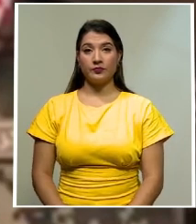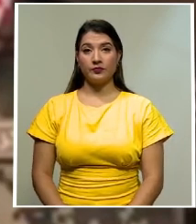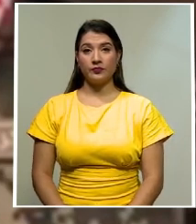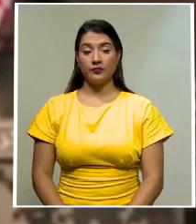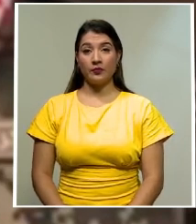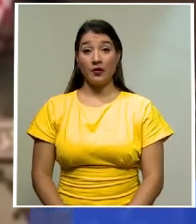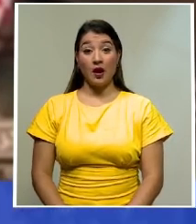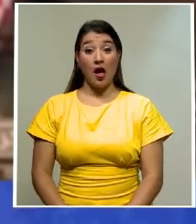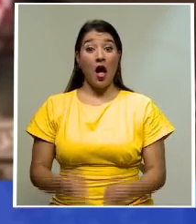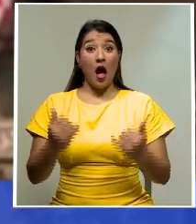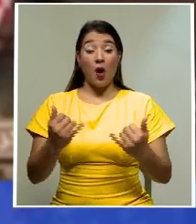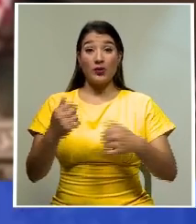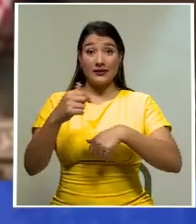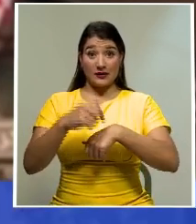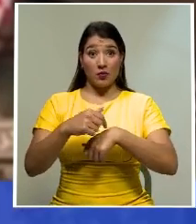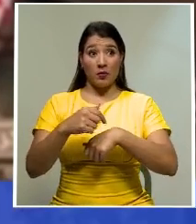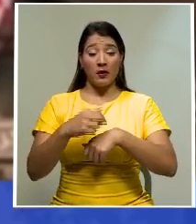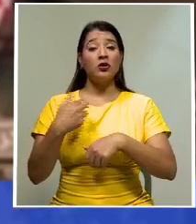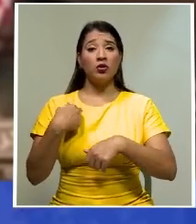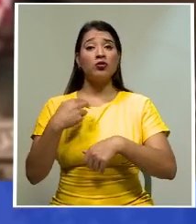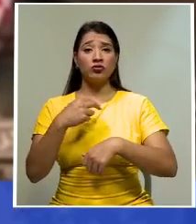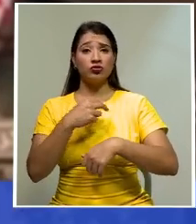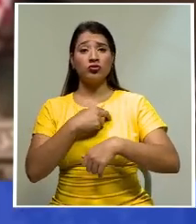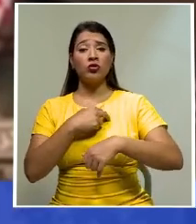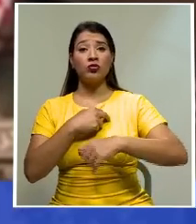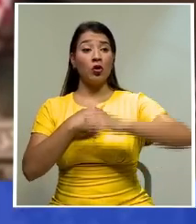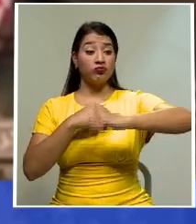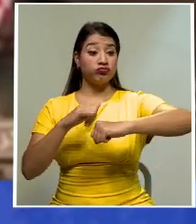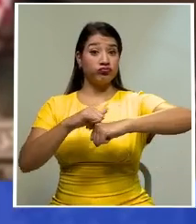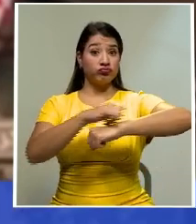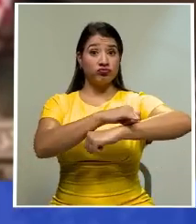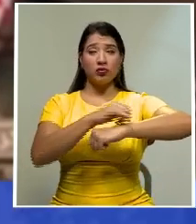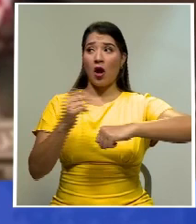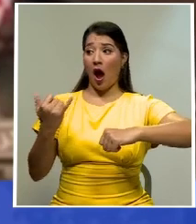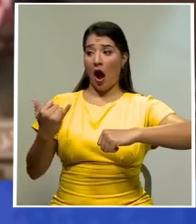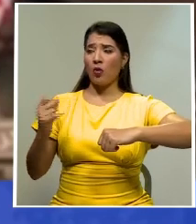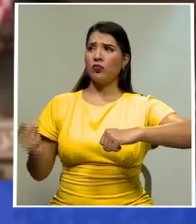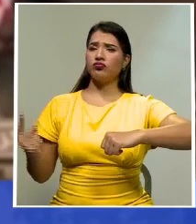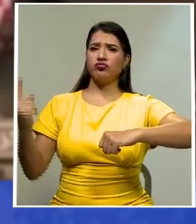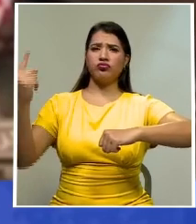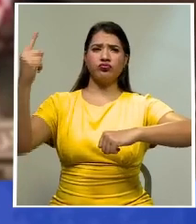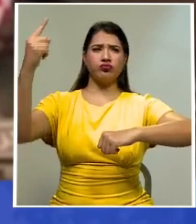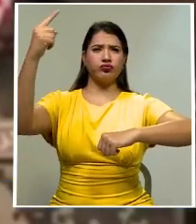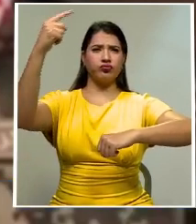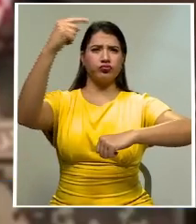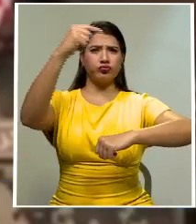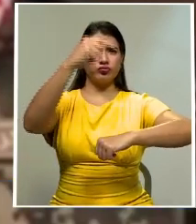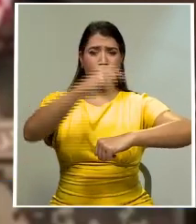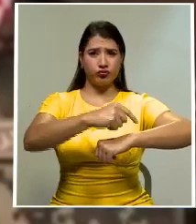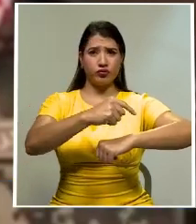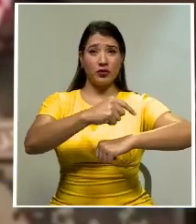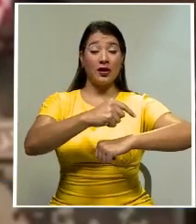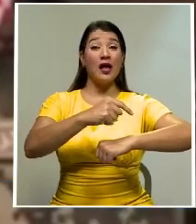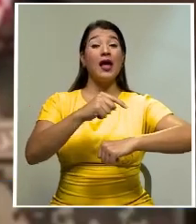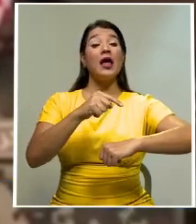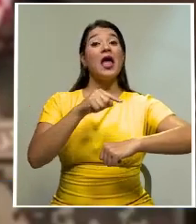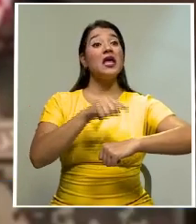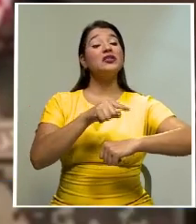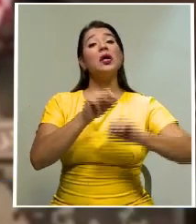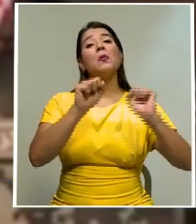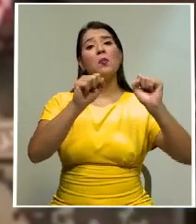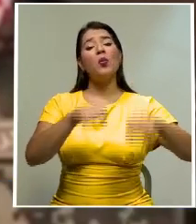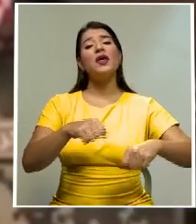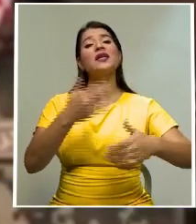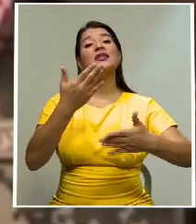En este momento estamos lanzando hacia el aeropuerto de Ramón, al sur de Palestina y a 250 kilómetros de Gaza, un cohete que puede alcanzar